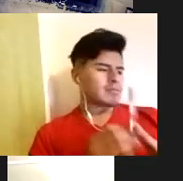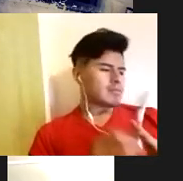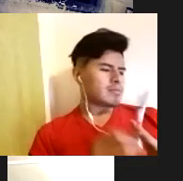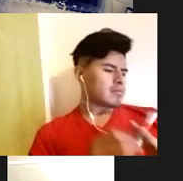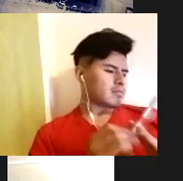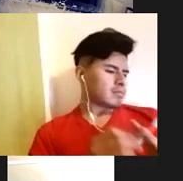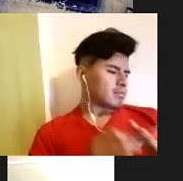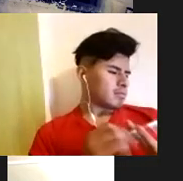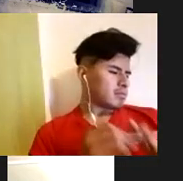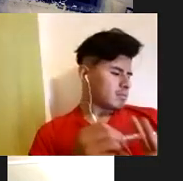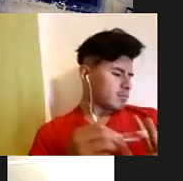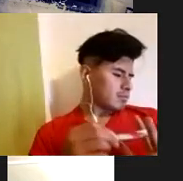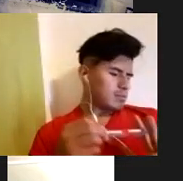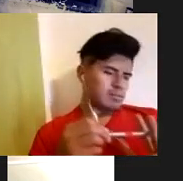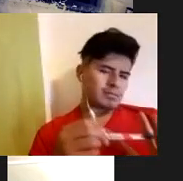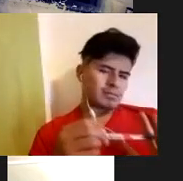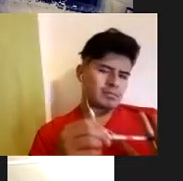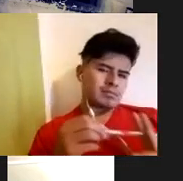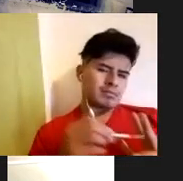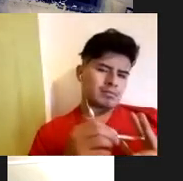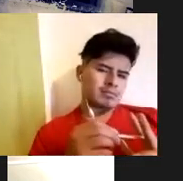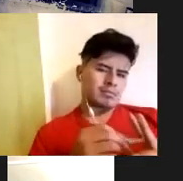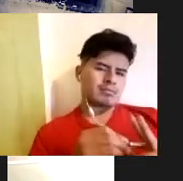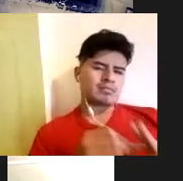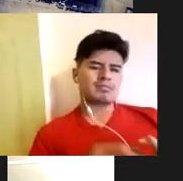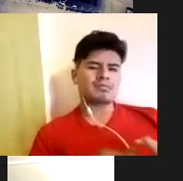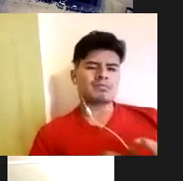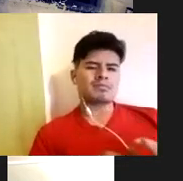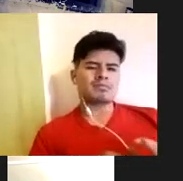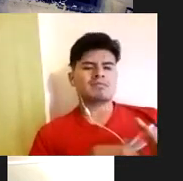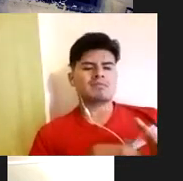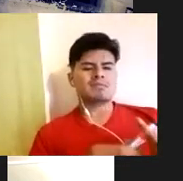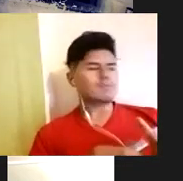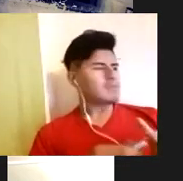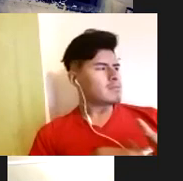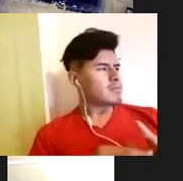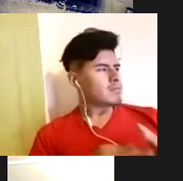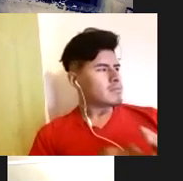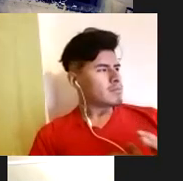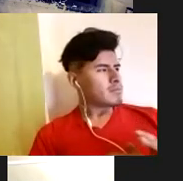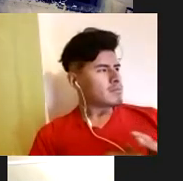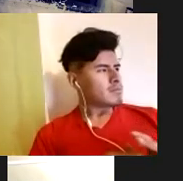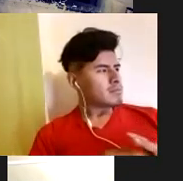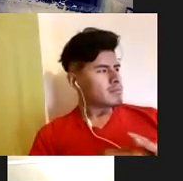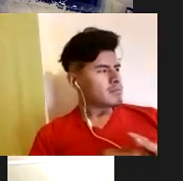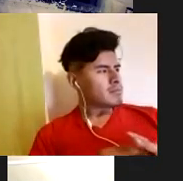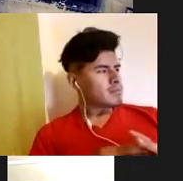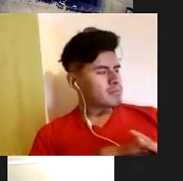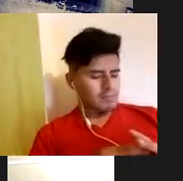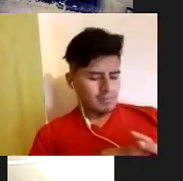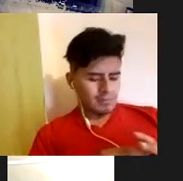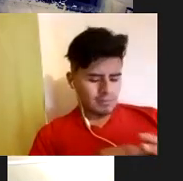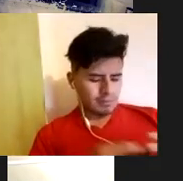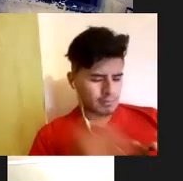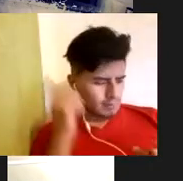gustó y buenas noches con un pez que